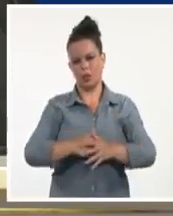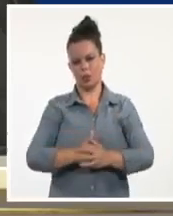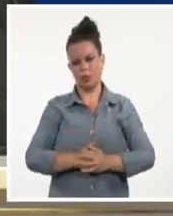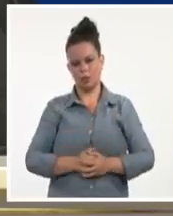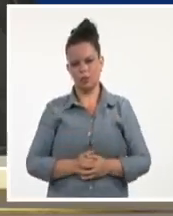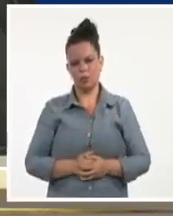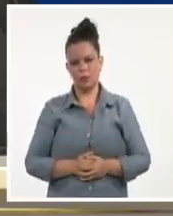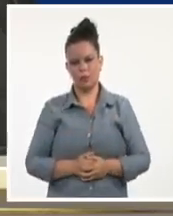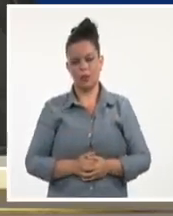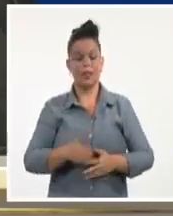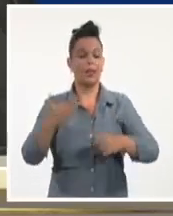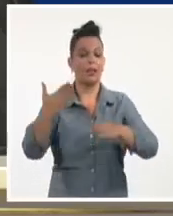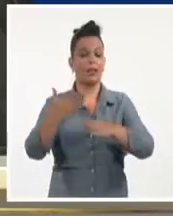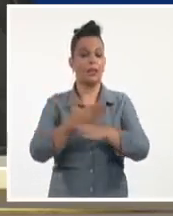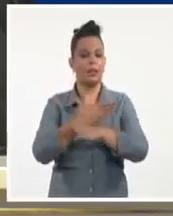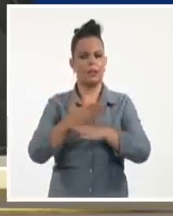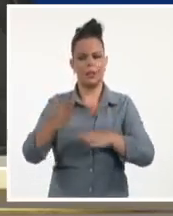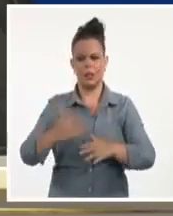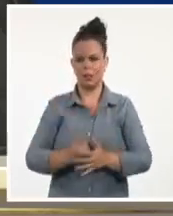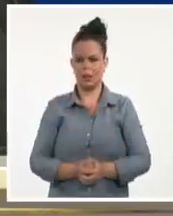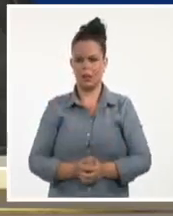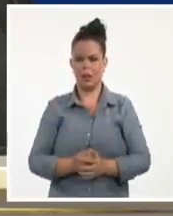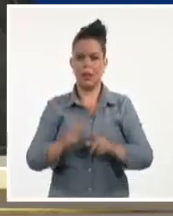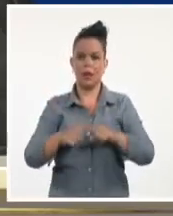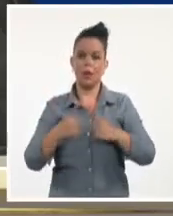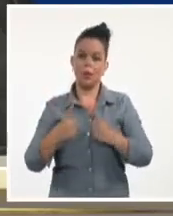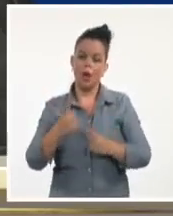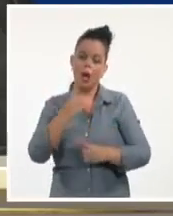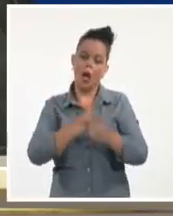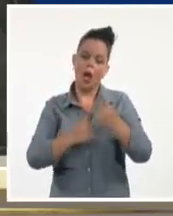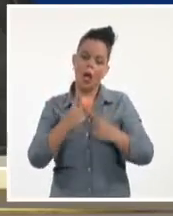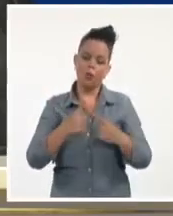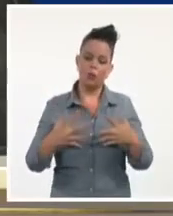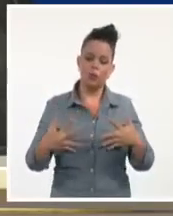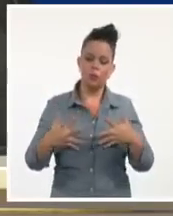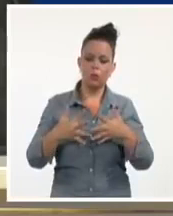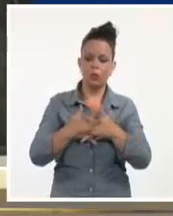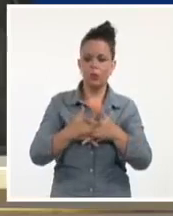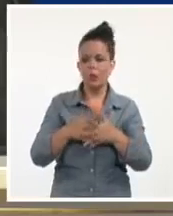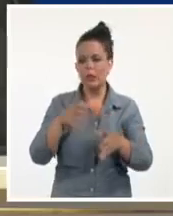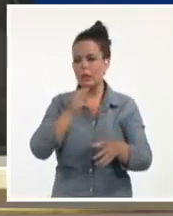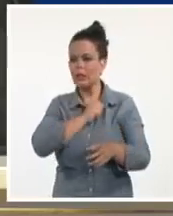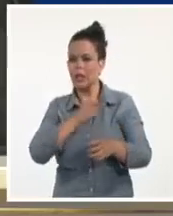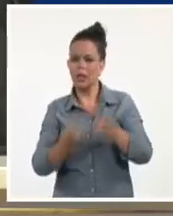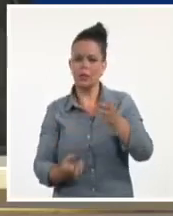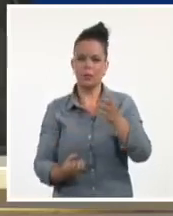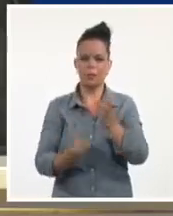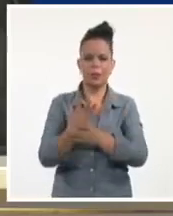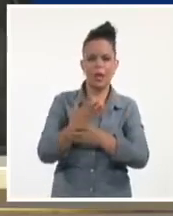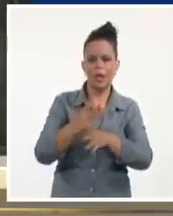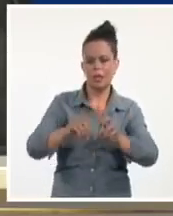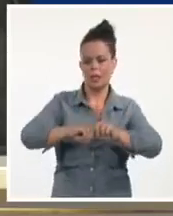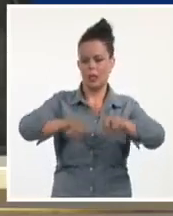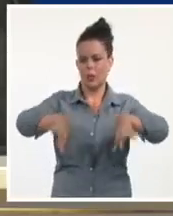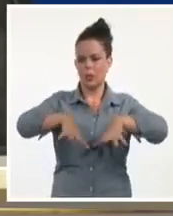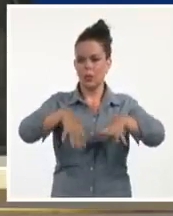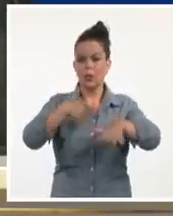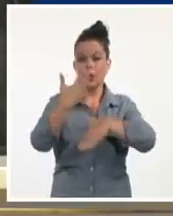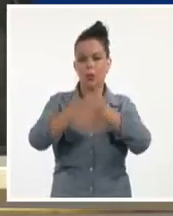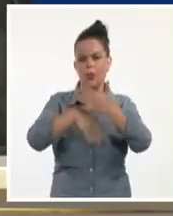términos relacionados con situaciones en caso de conflictos más graves violaciones del derecho